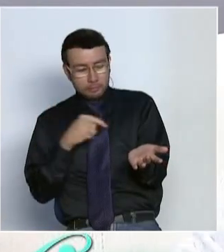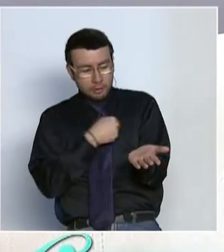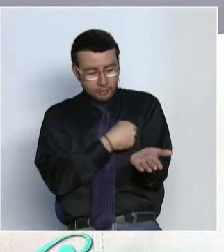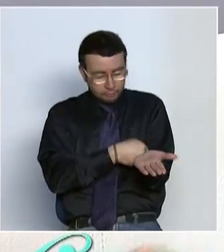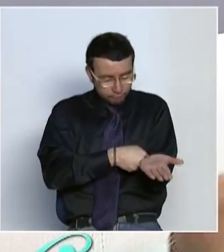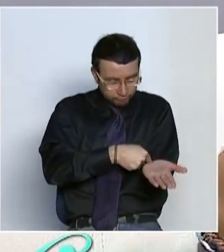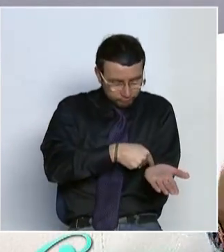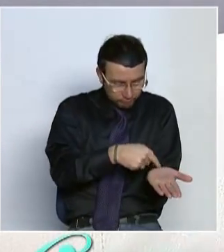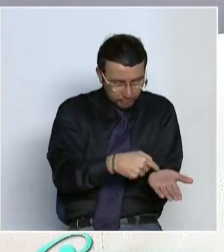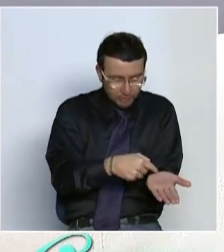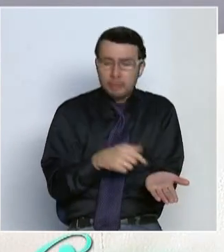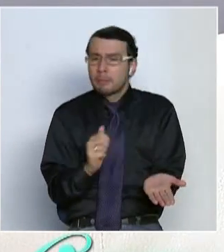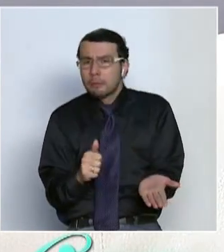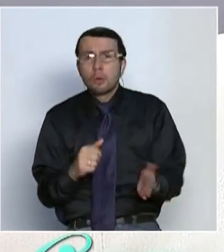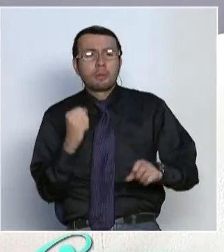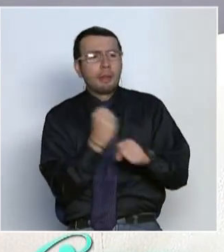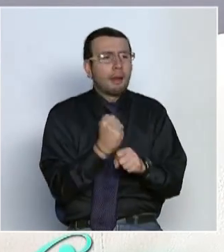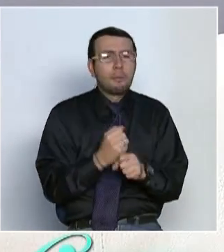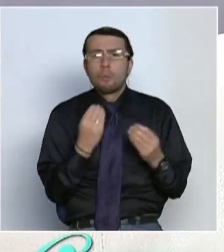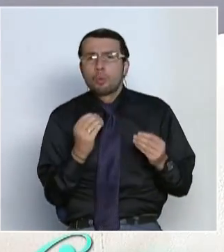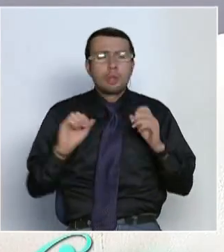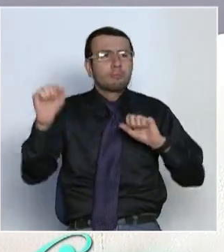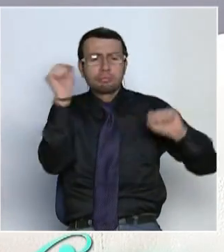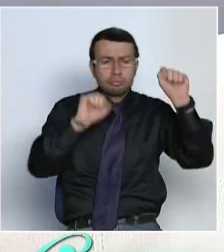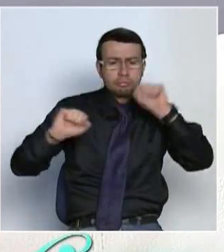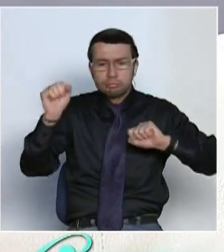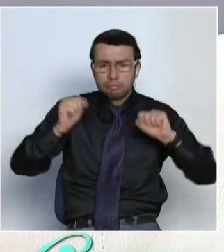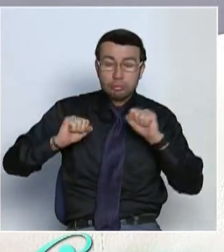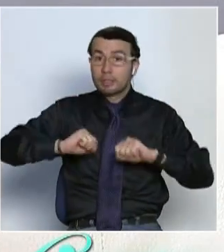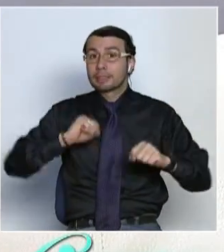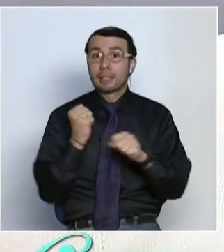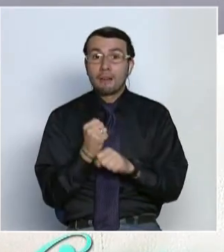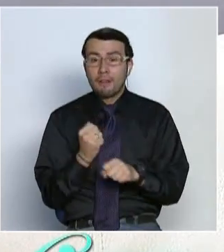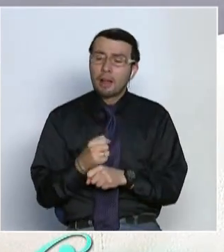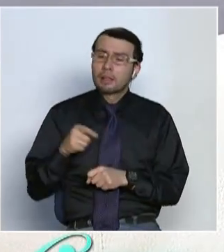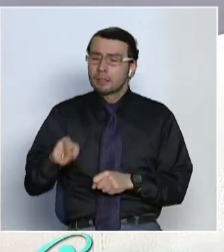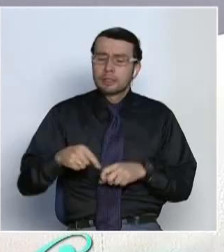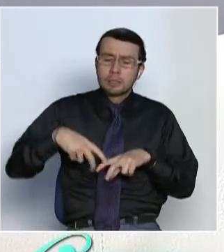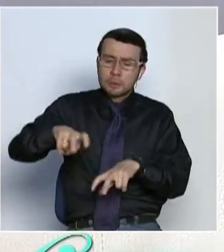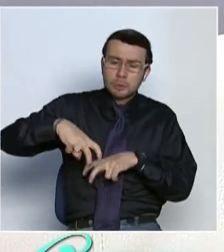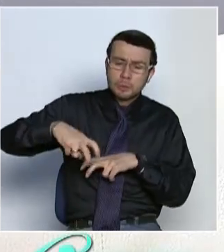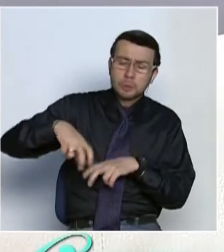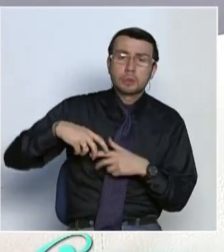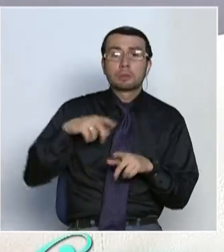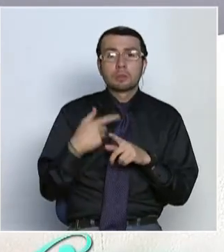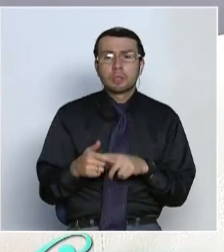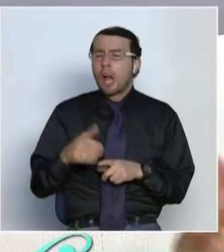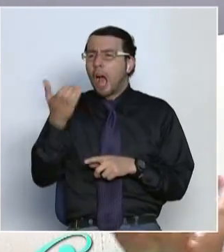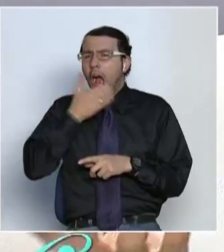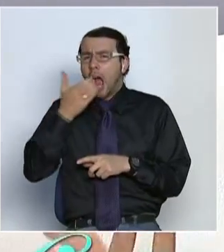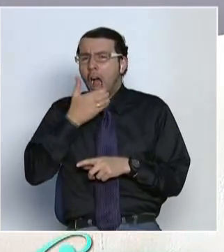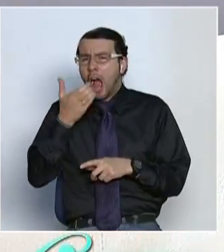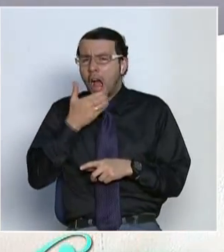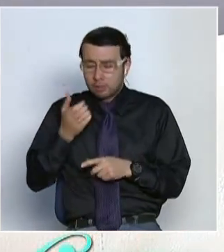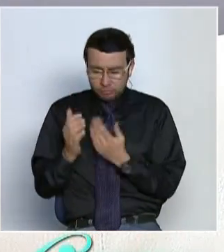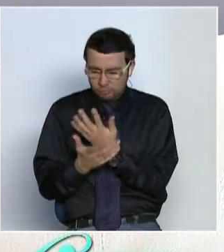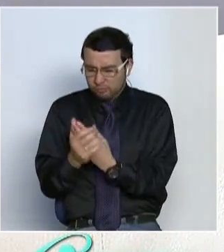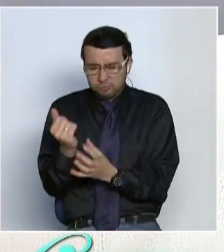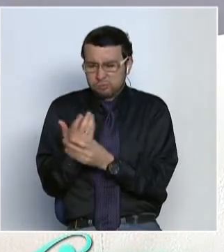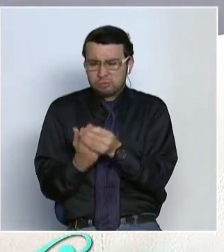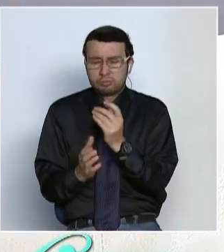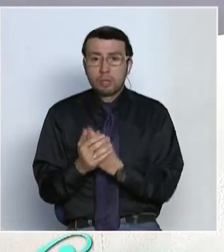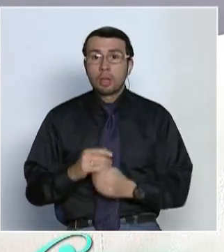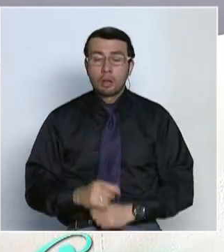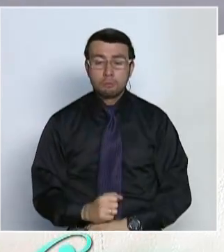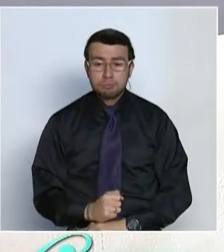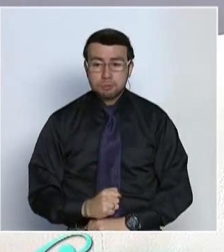señora, de tanto hacer oficio, de estar trabajando con sus animales, de mojarse calorosa, el hecho de haber aumentado de